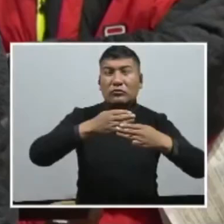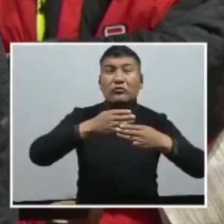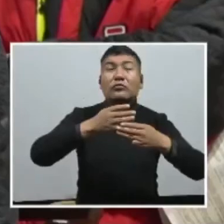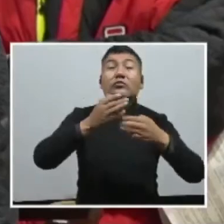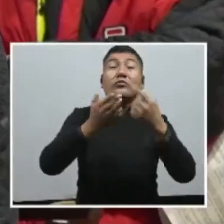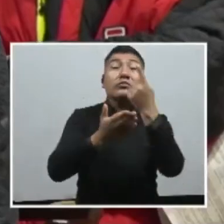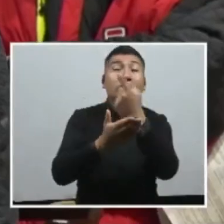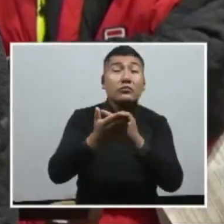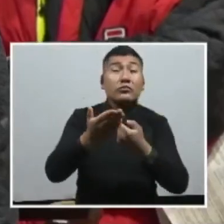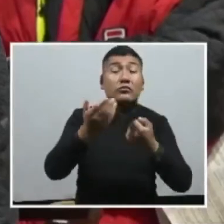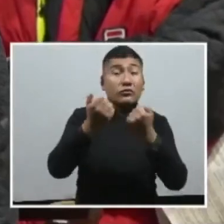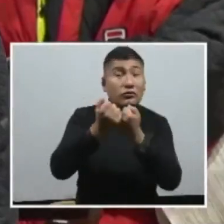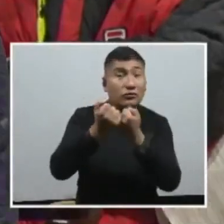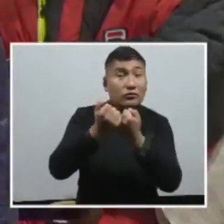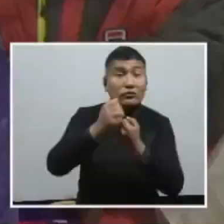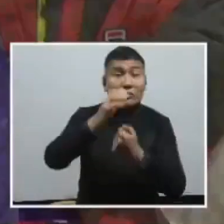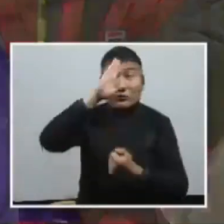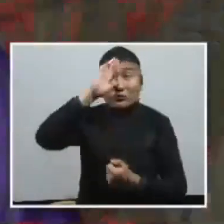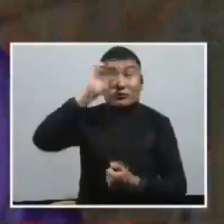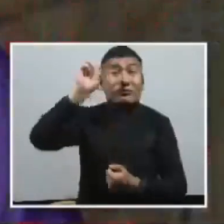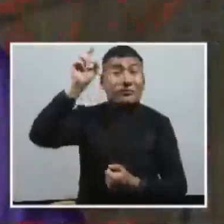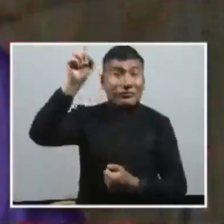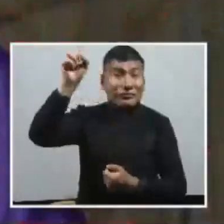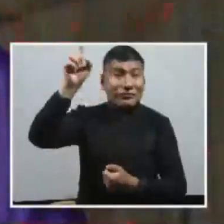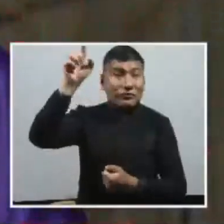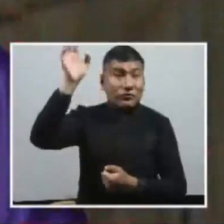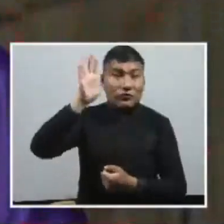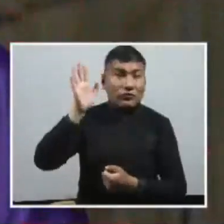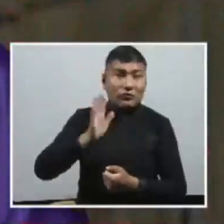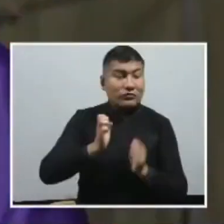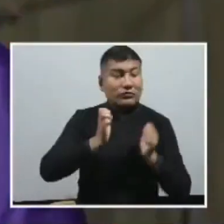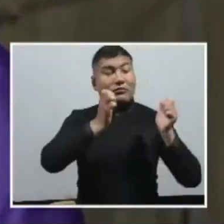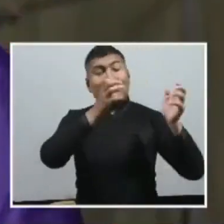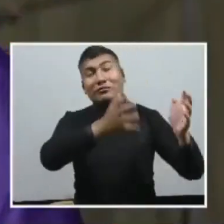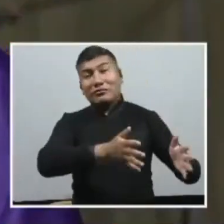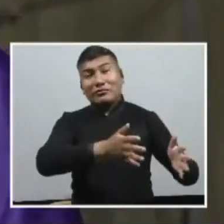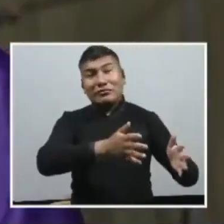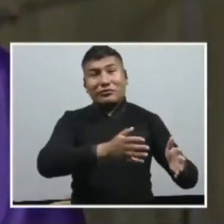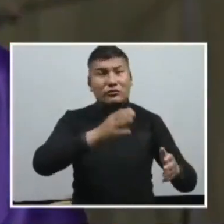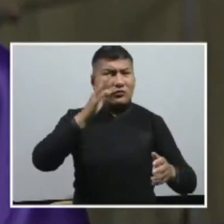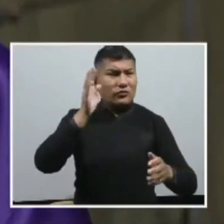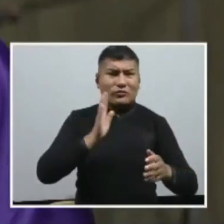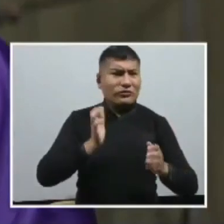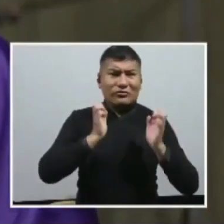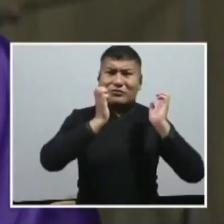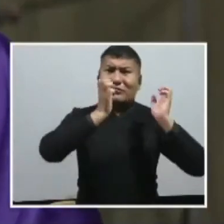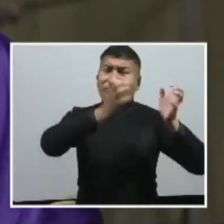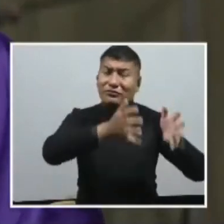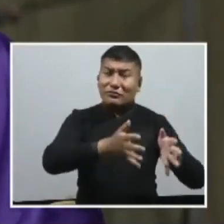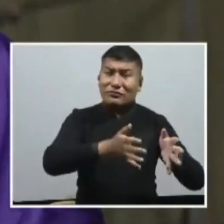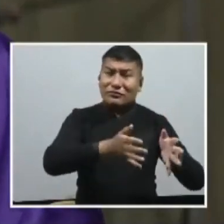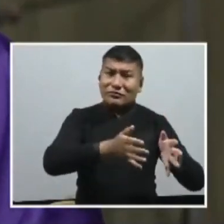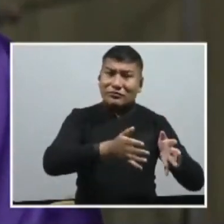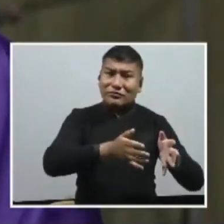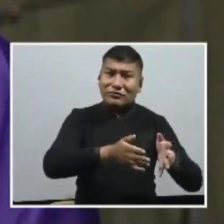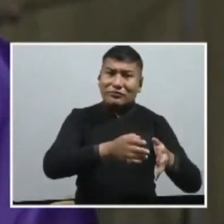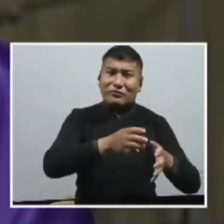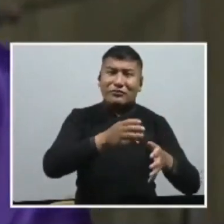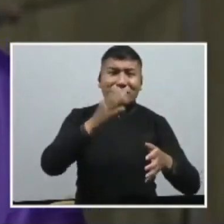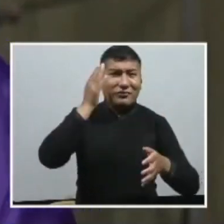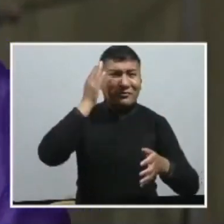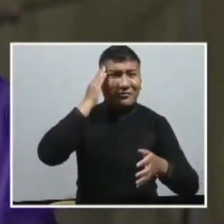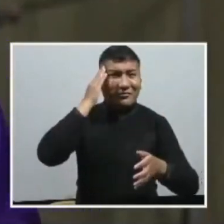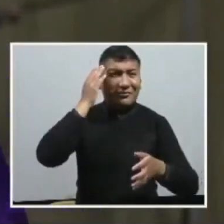Confiemos en Él, porque nunca nos va a abandonar, nunca nos abandona. Bien sabe de